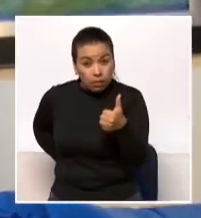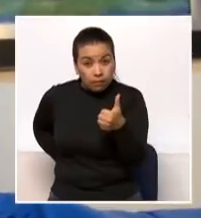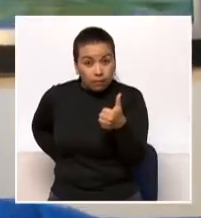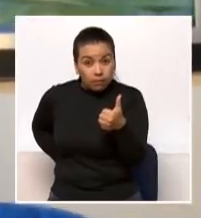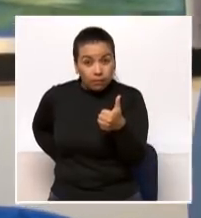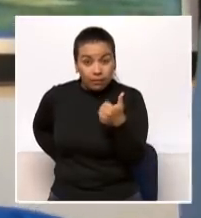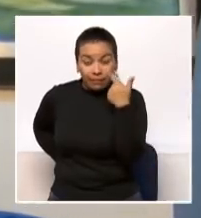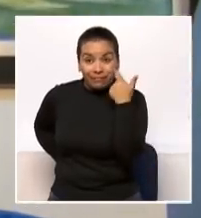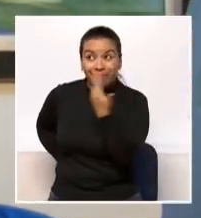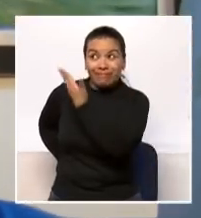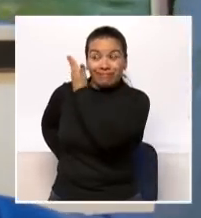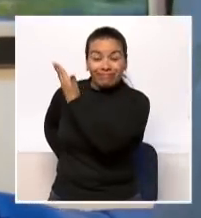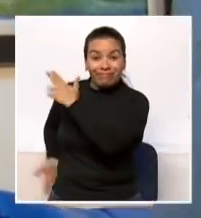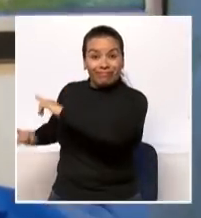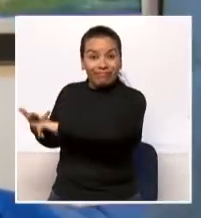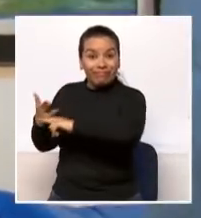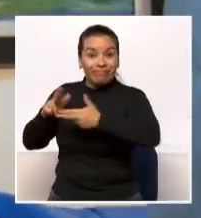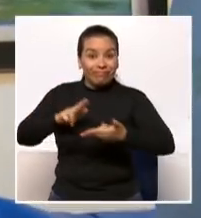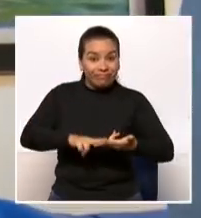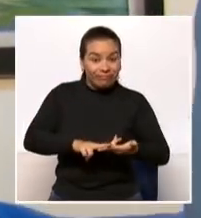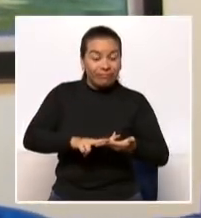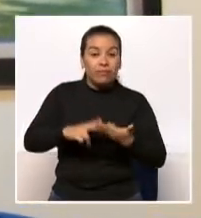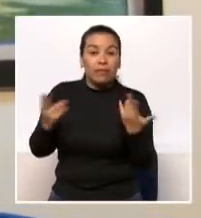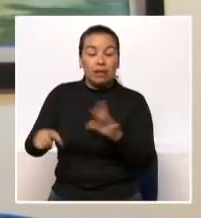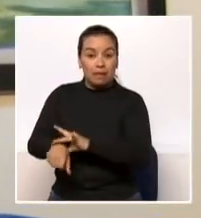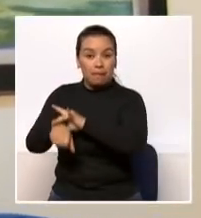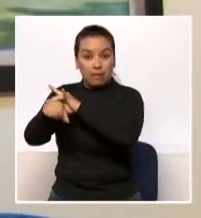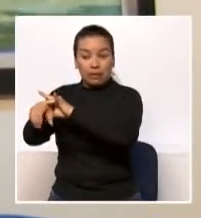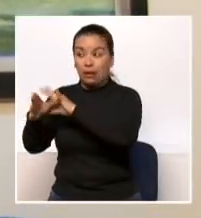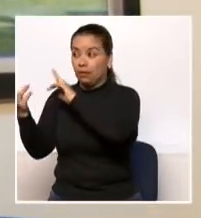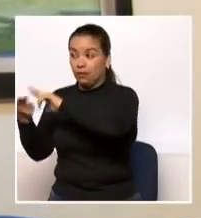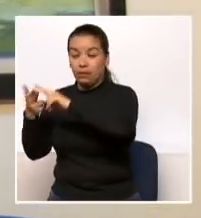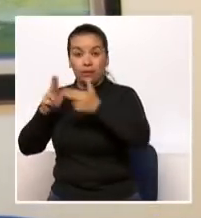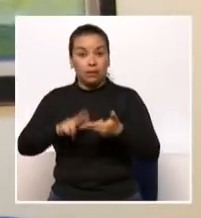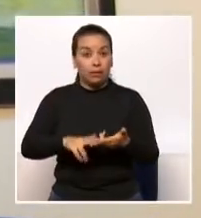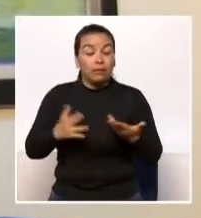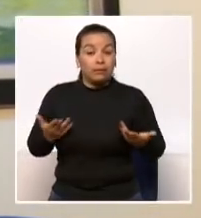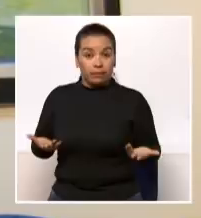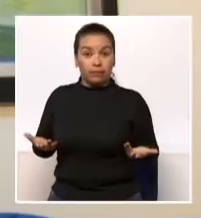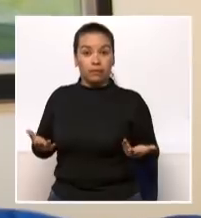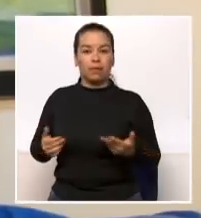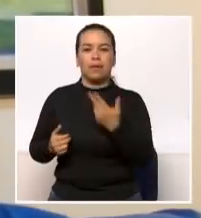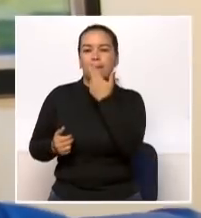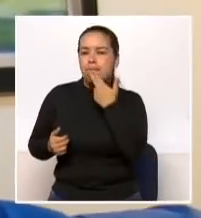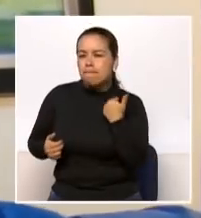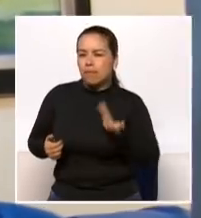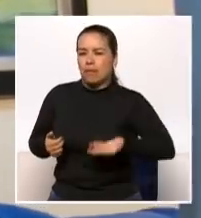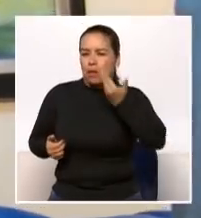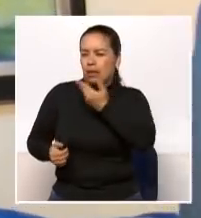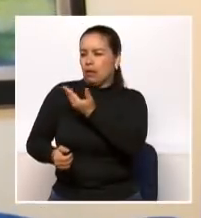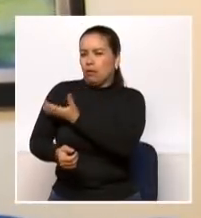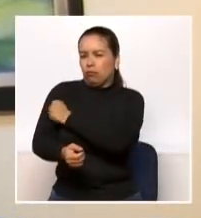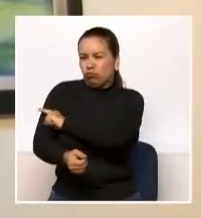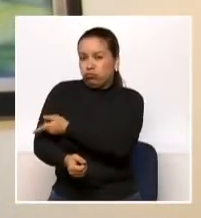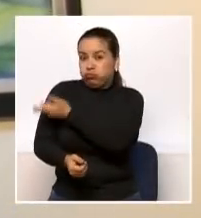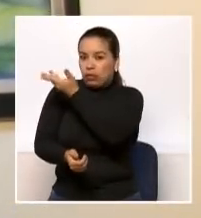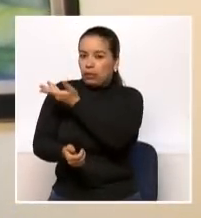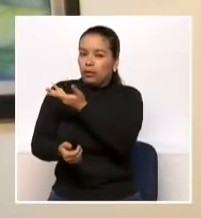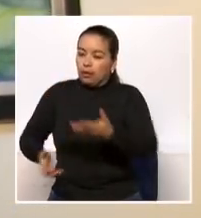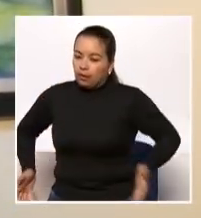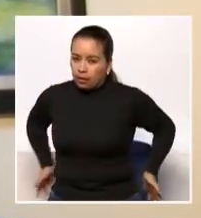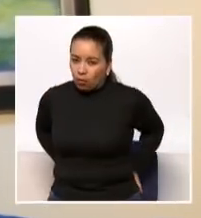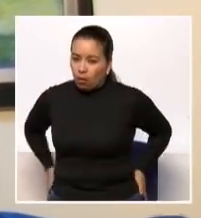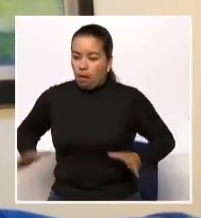esa relación que decía desde la medicina el doctor Juan Carlos Valencia, diabetes, hipertensión, riñón, y así cada